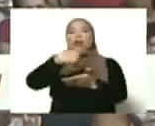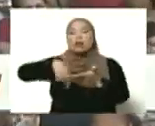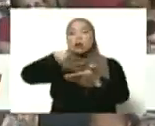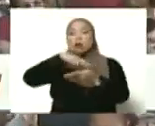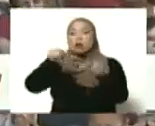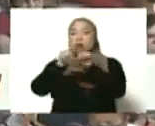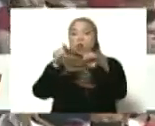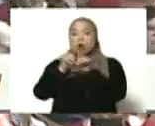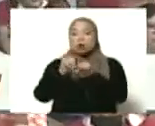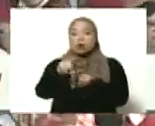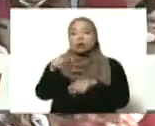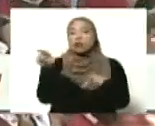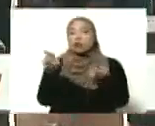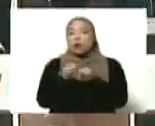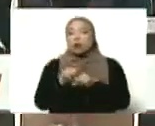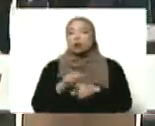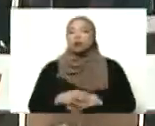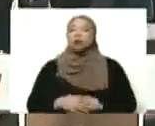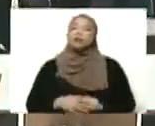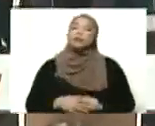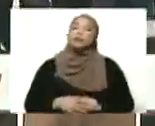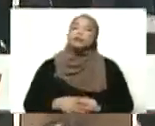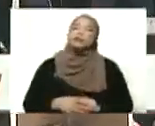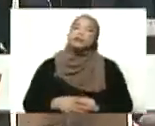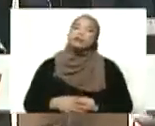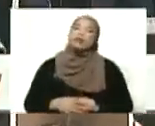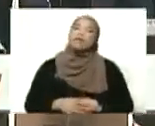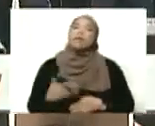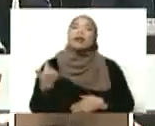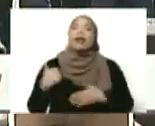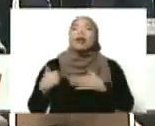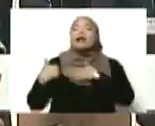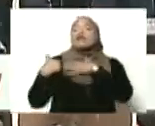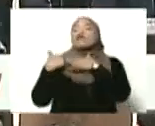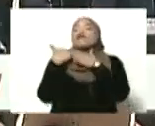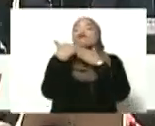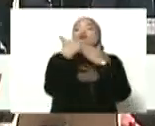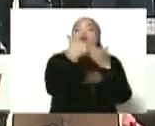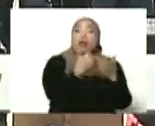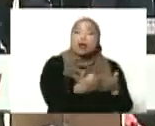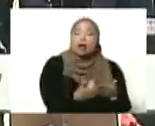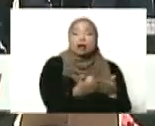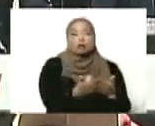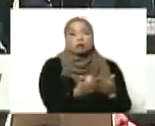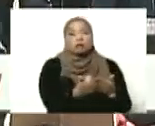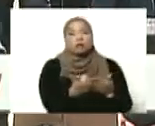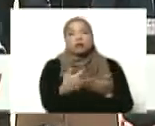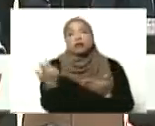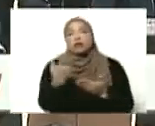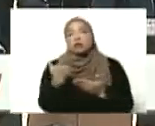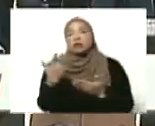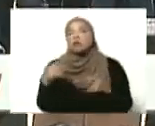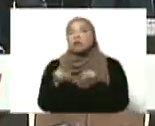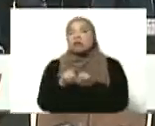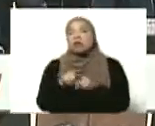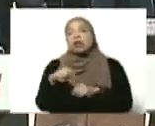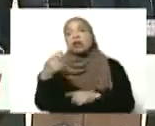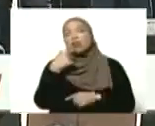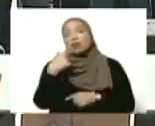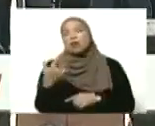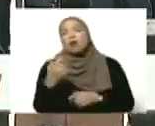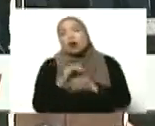nosotros. Una mano lava la otra y entre las dos lavan la cara. Esa es la tarea que a